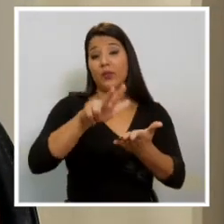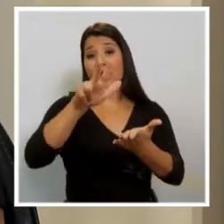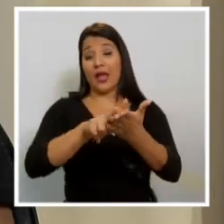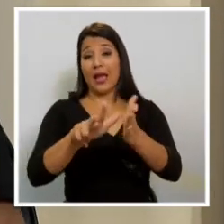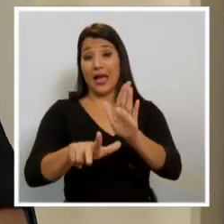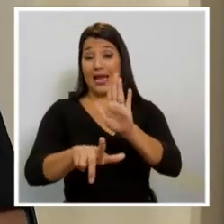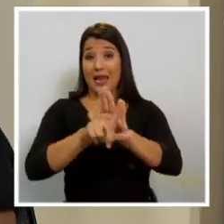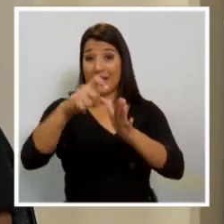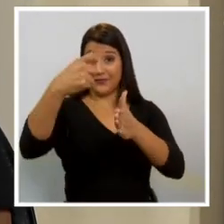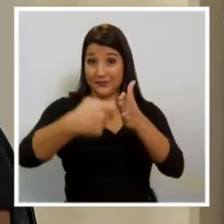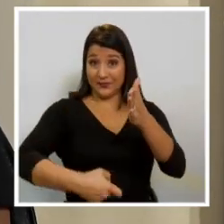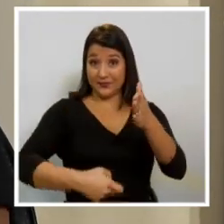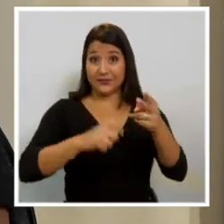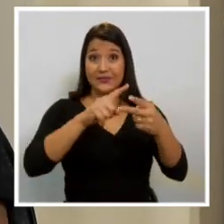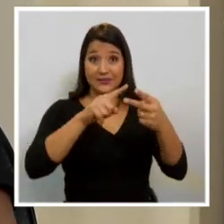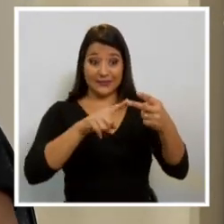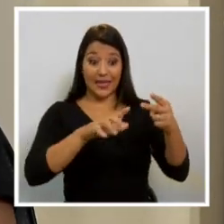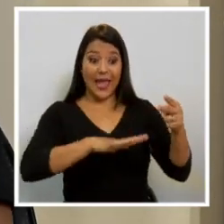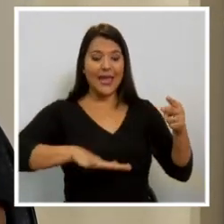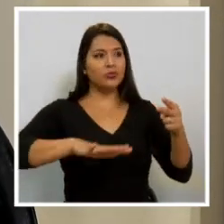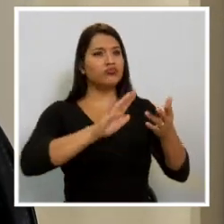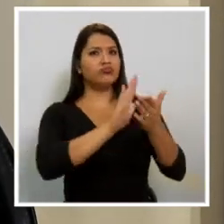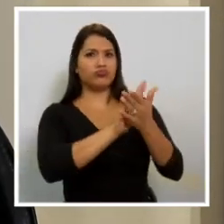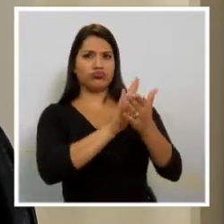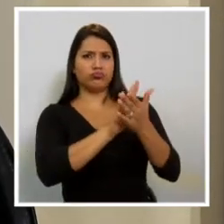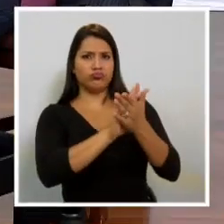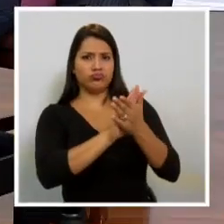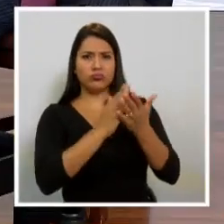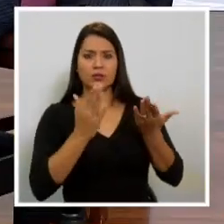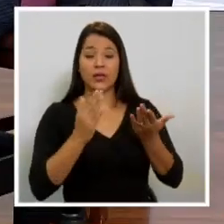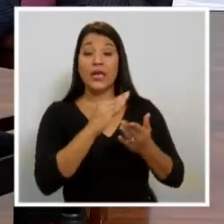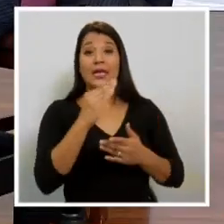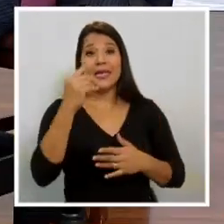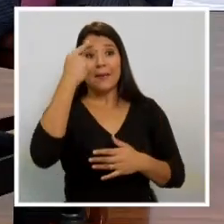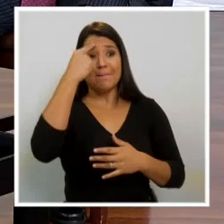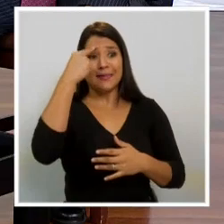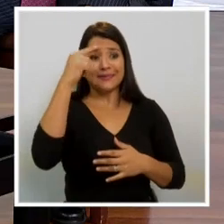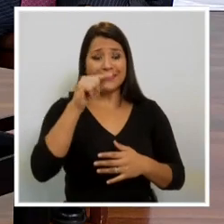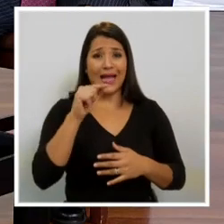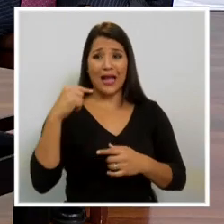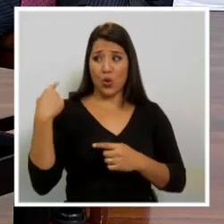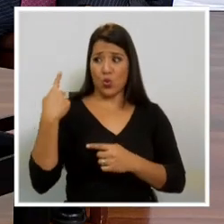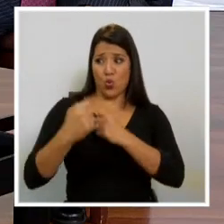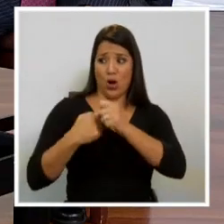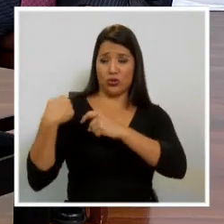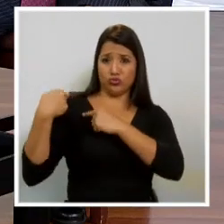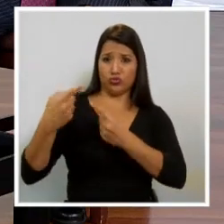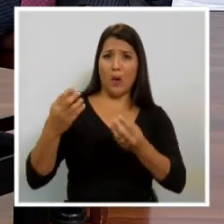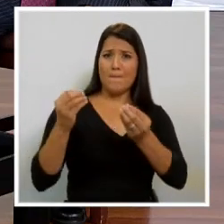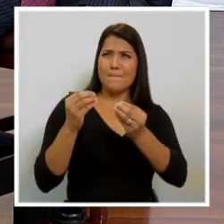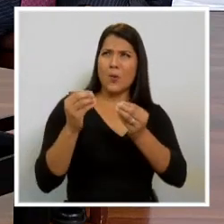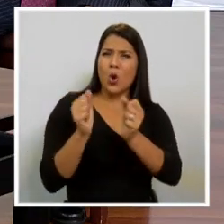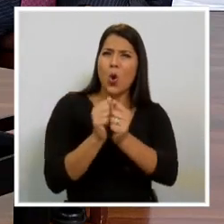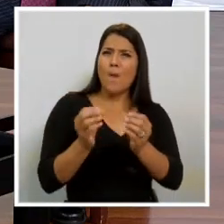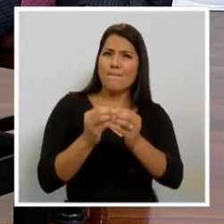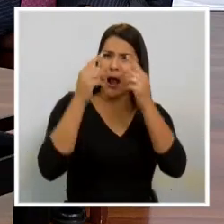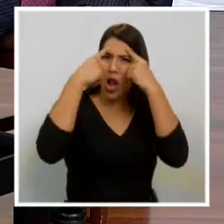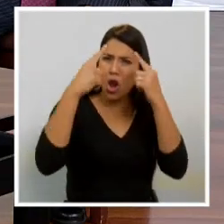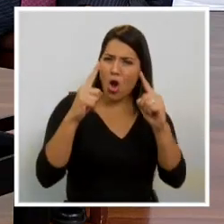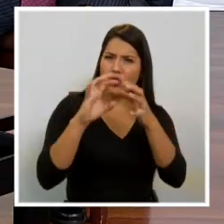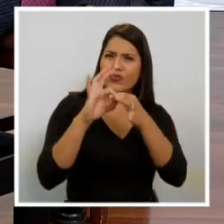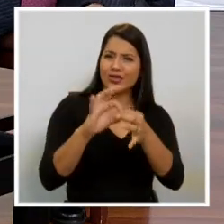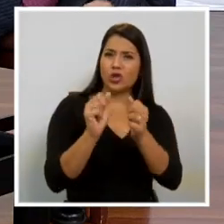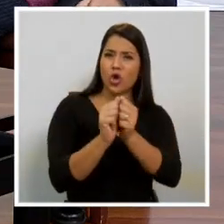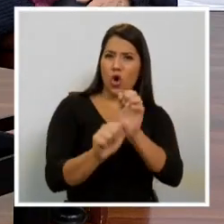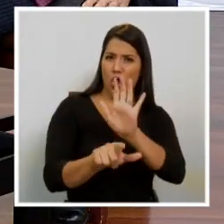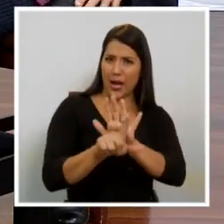sido aplaudido por este sector y se ha considerado que ha sido uno de los años más productivos pero cuidado, a nivel de leyes. Claro,